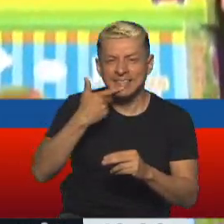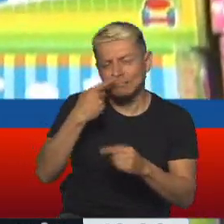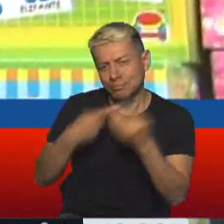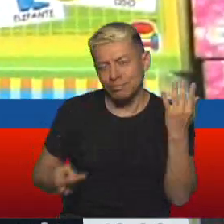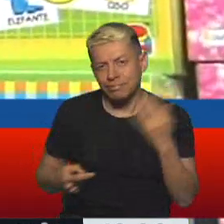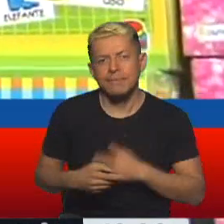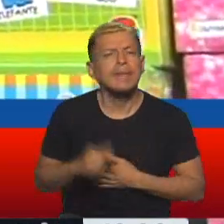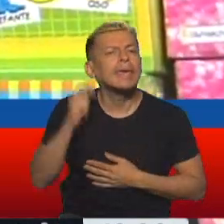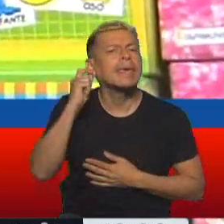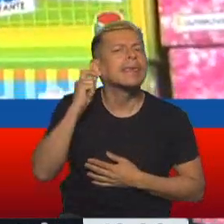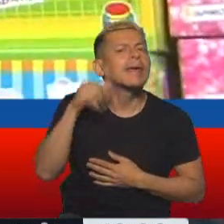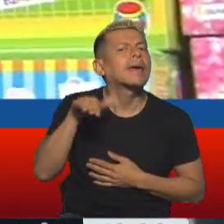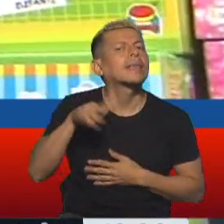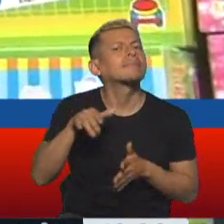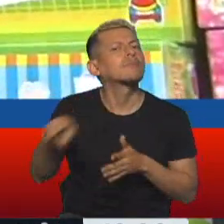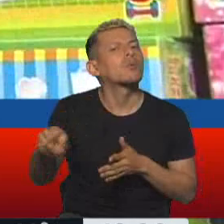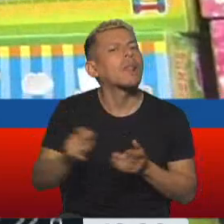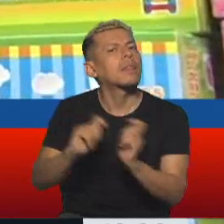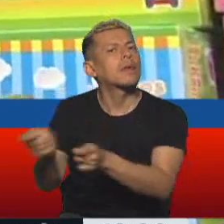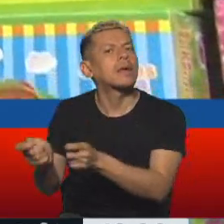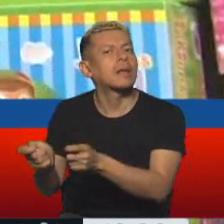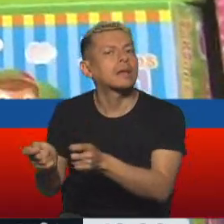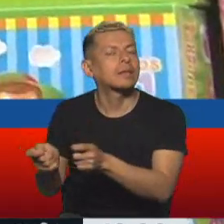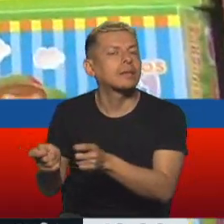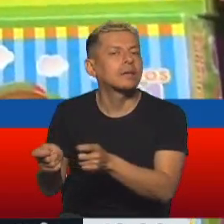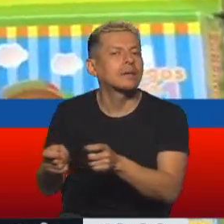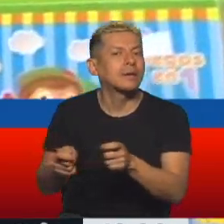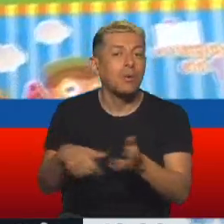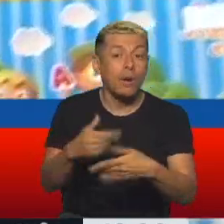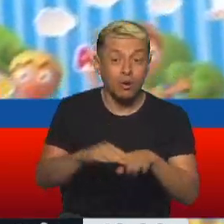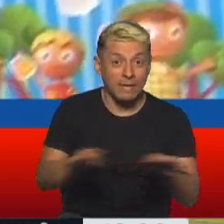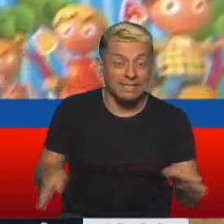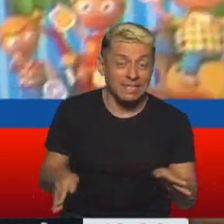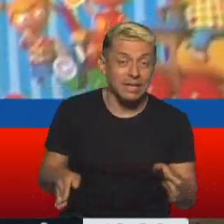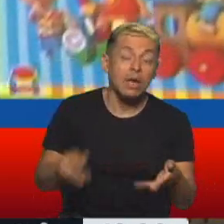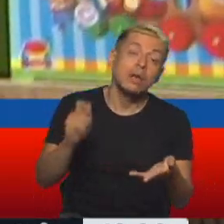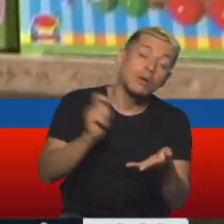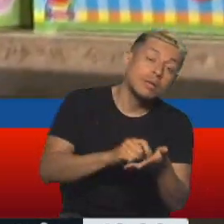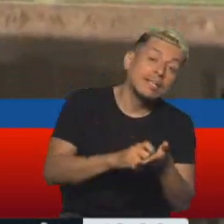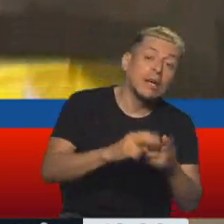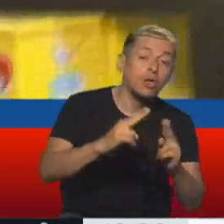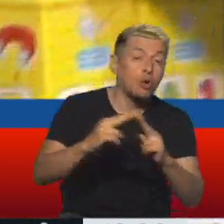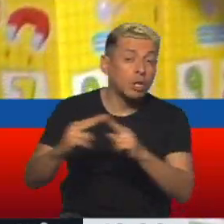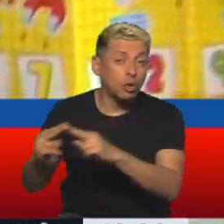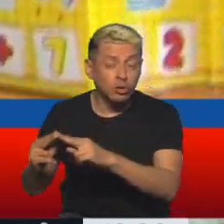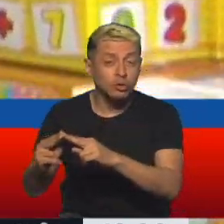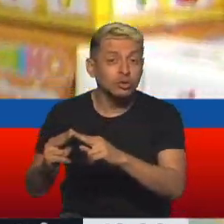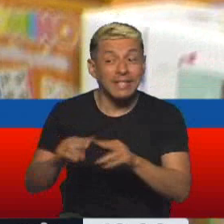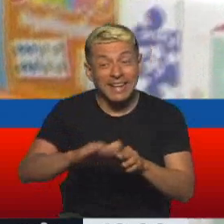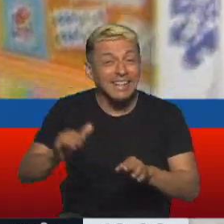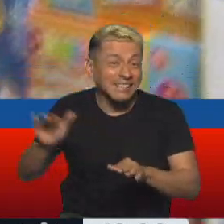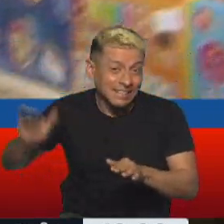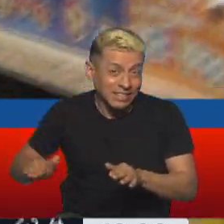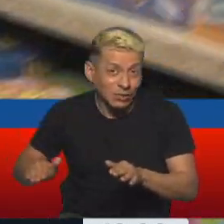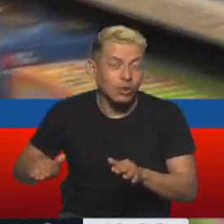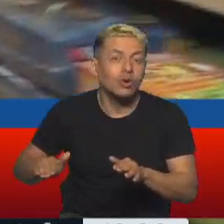¿De qué edades podemos hablar para entregar y quedar bien con un juego de mesa? Tenés loterías o dominó, que eso apunta a nenes más pequeños. Sí. Y ya